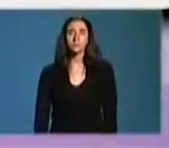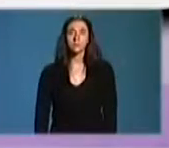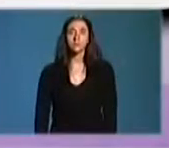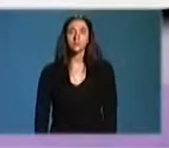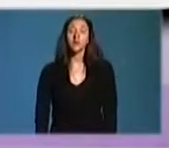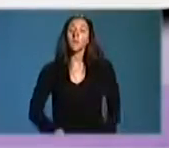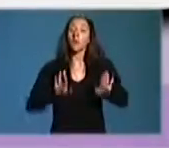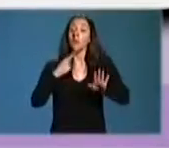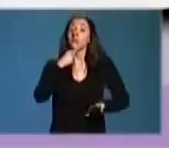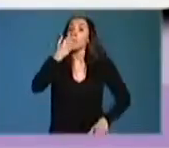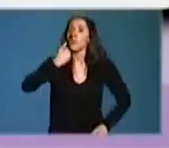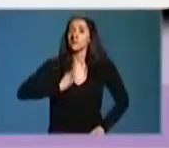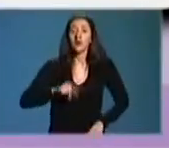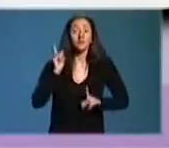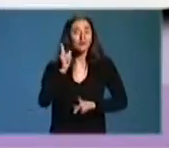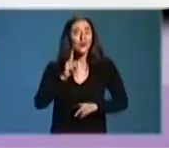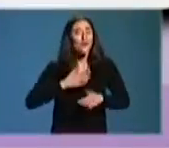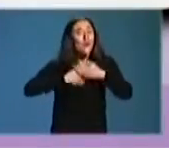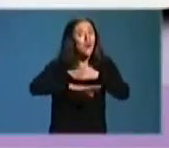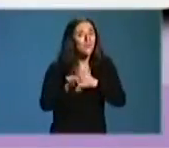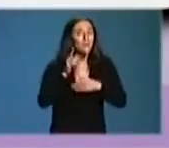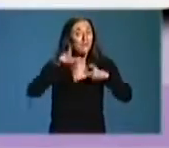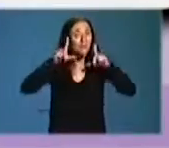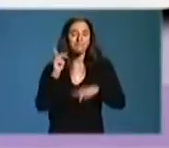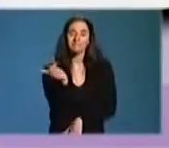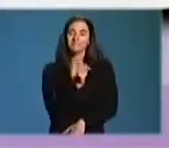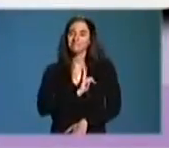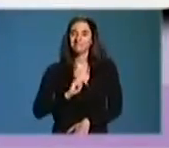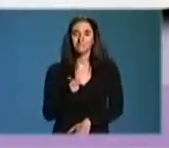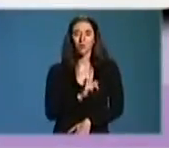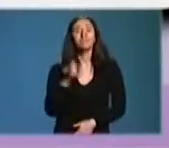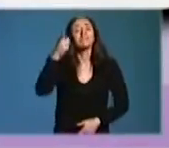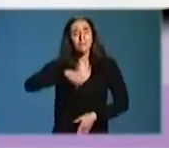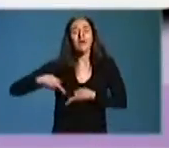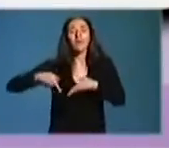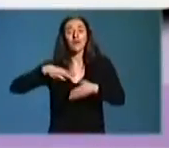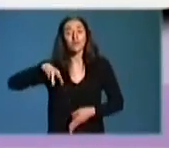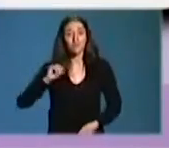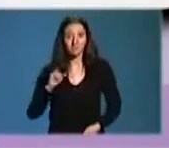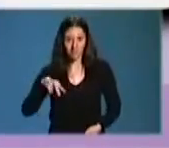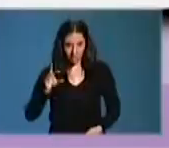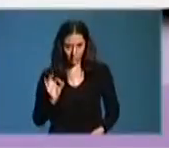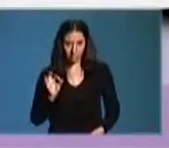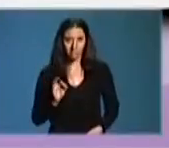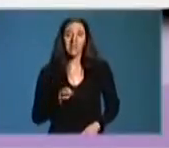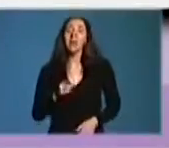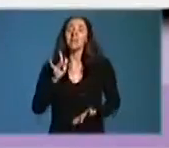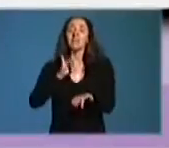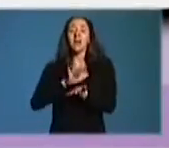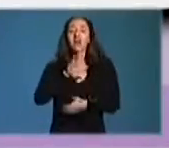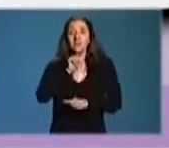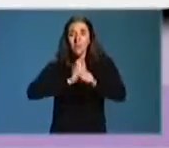pero como decíamos no solo marzo yo protagonista es tres días para promocionar la muralla senón tamén o río a partir del 5 de